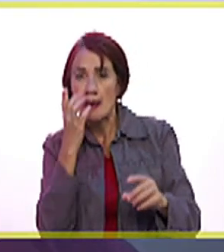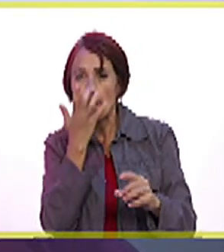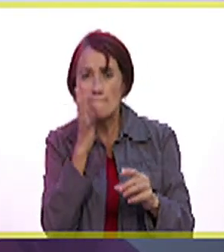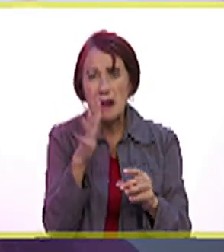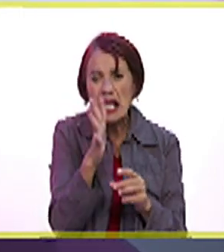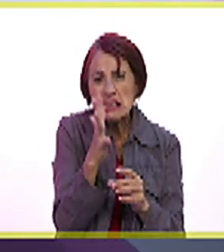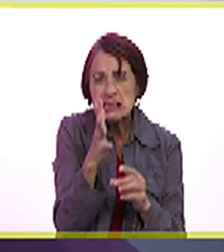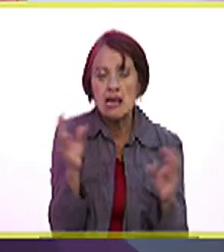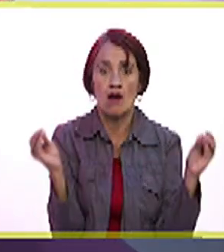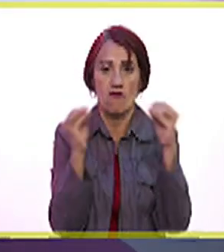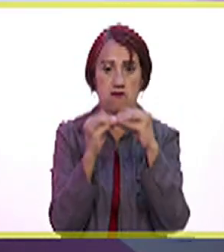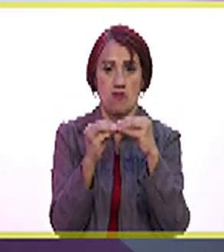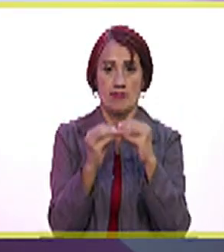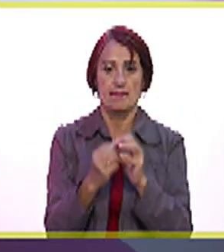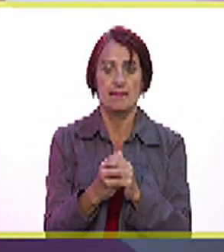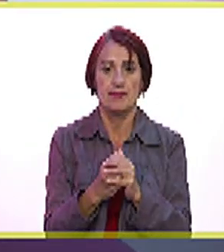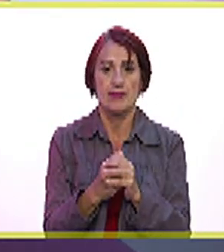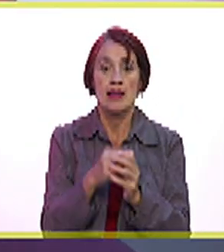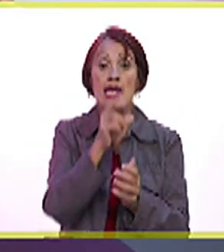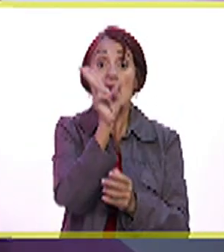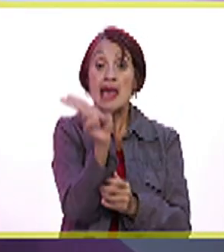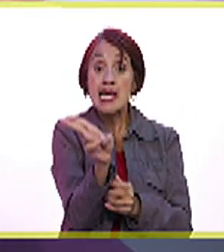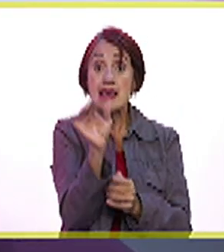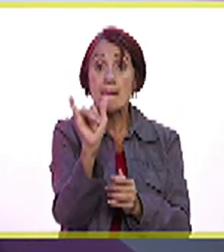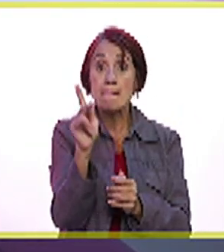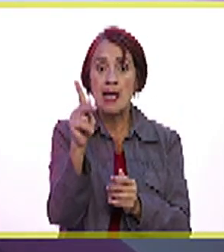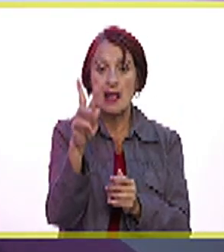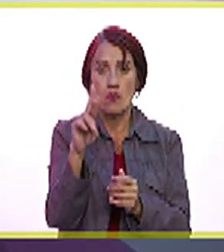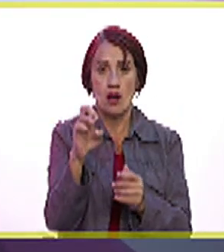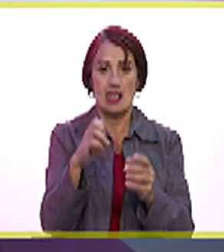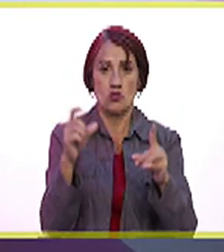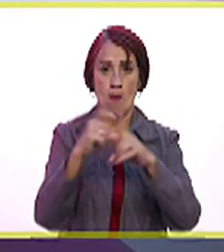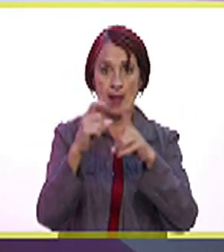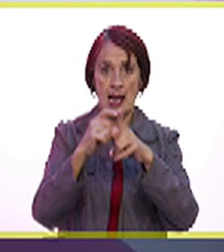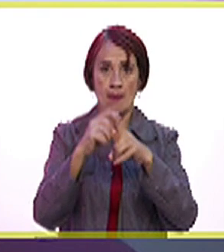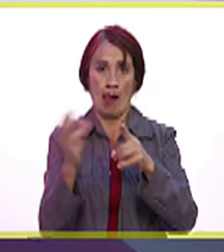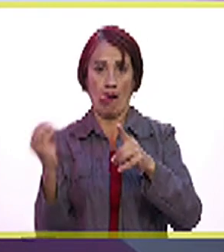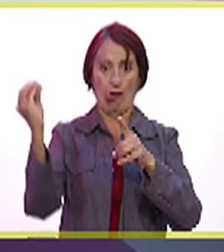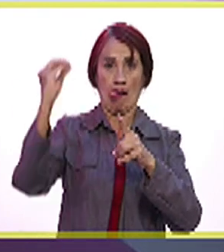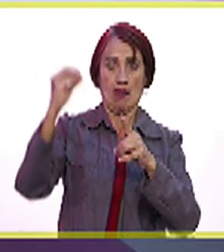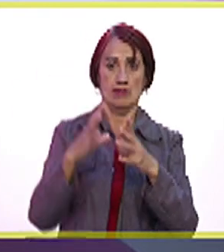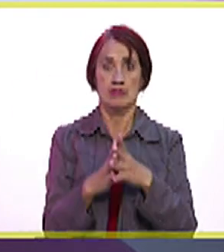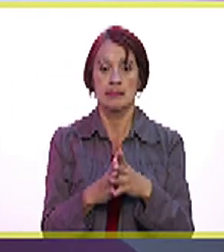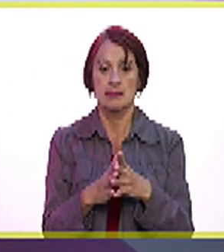cosa. La hipérbole, que es una exageración del hecho. Por eso cuando leemos historias que son